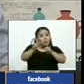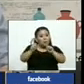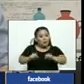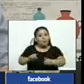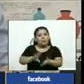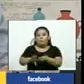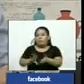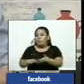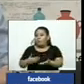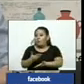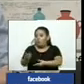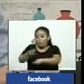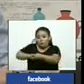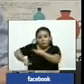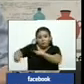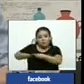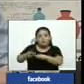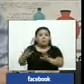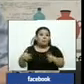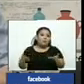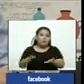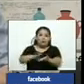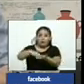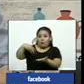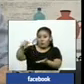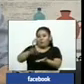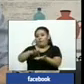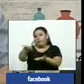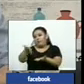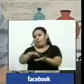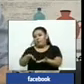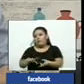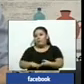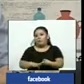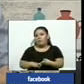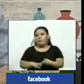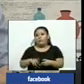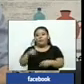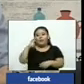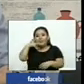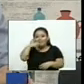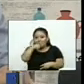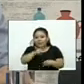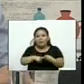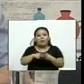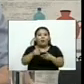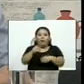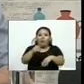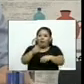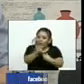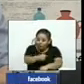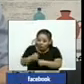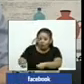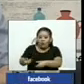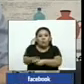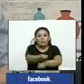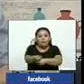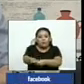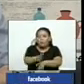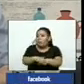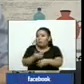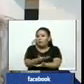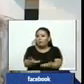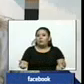adquirir los diversos productos, ya sea arroz, frijol, pasta, salsas, escobas, mangueras,